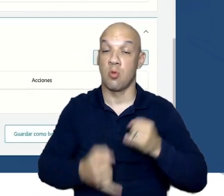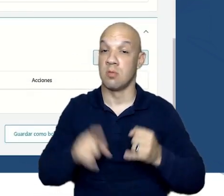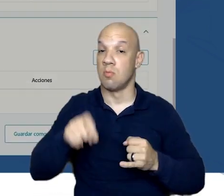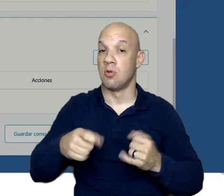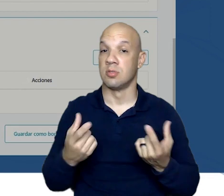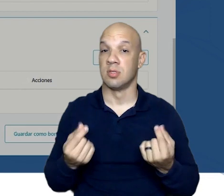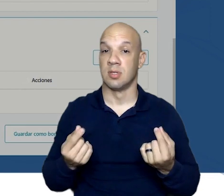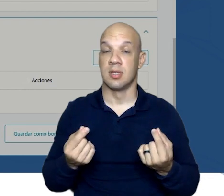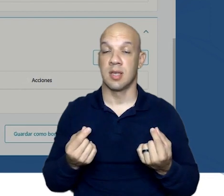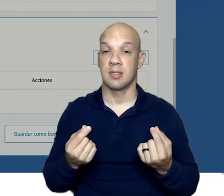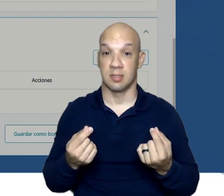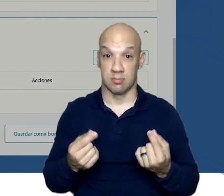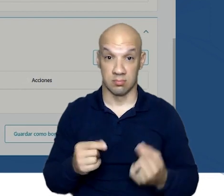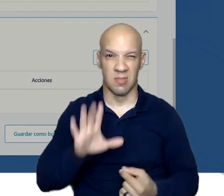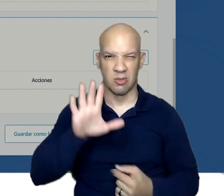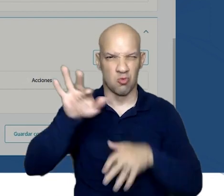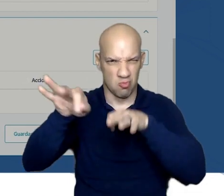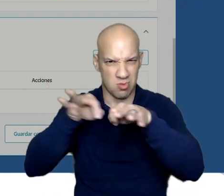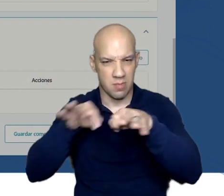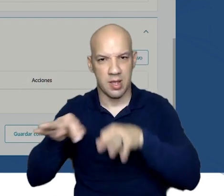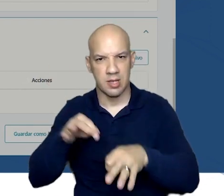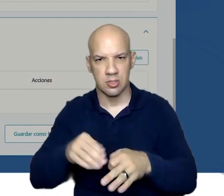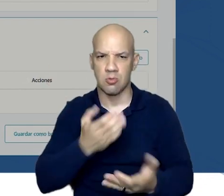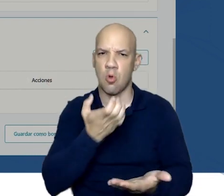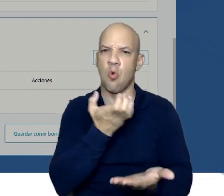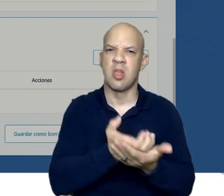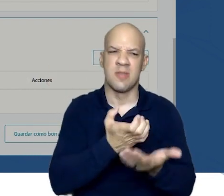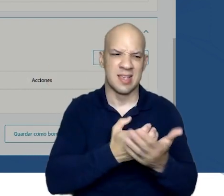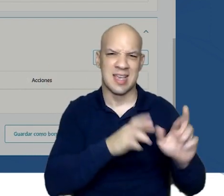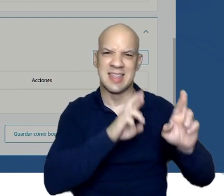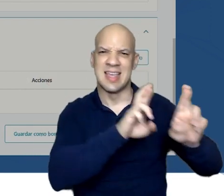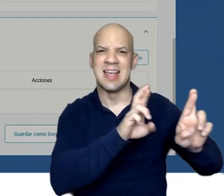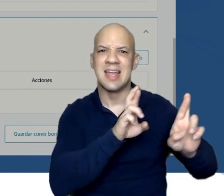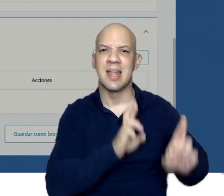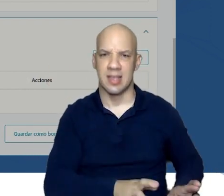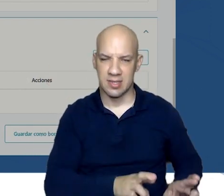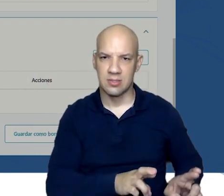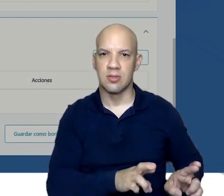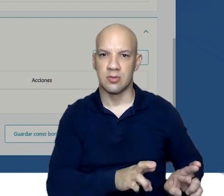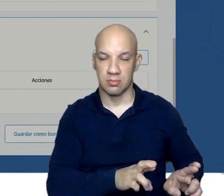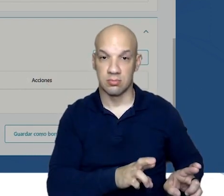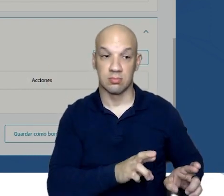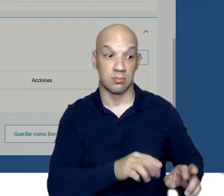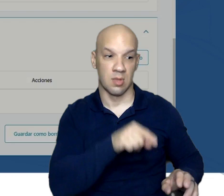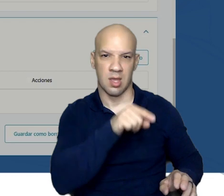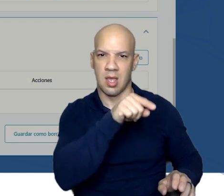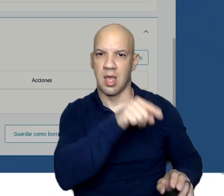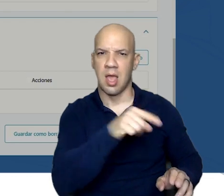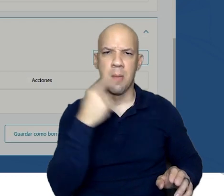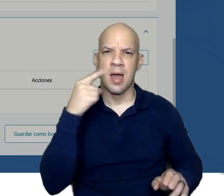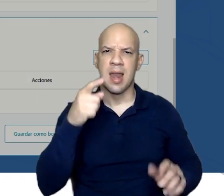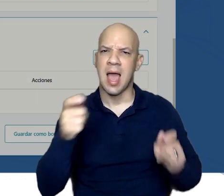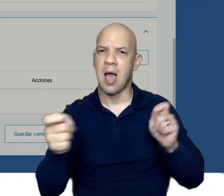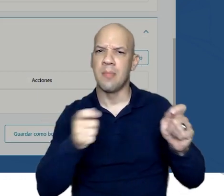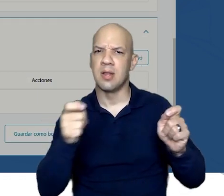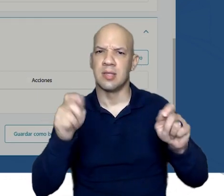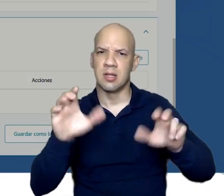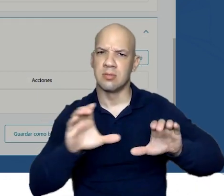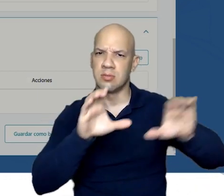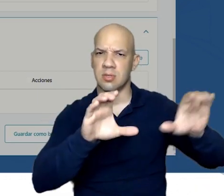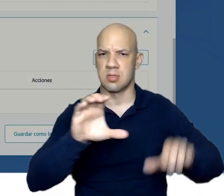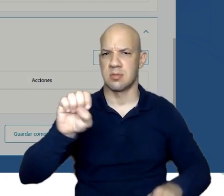Por último, deberá subir a su perfil una evidencia de registro activo. En el Sistema para la Administración de